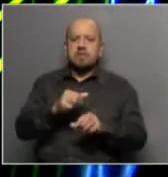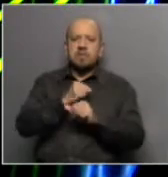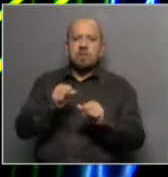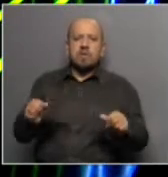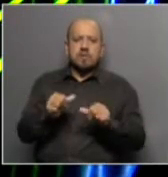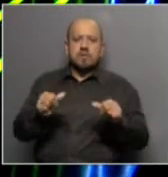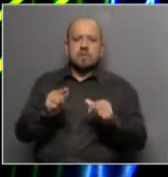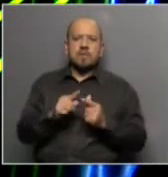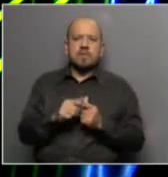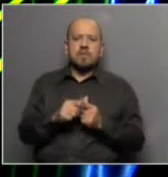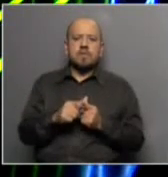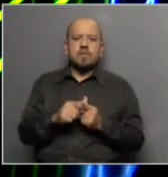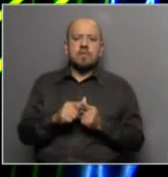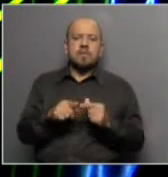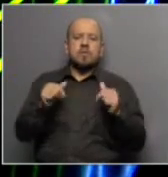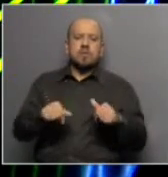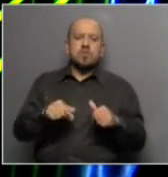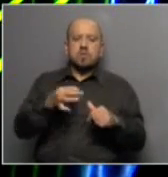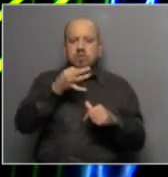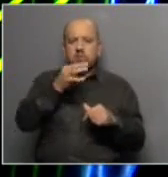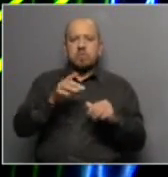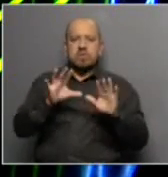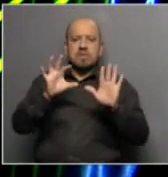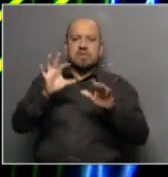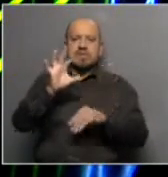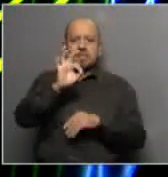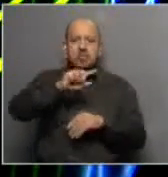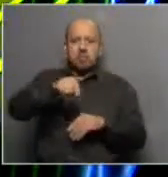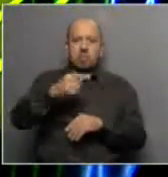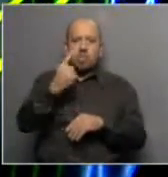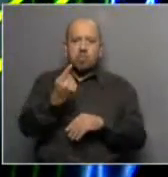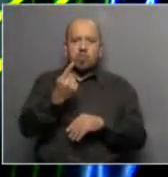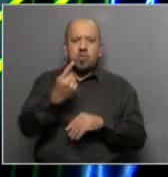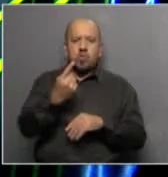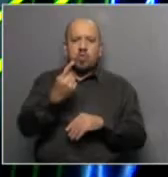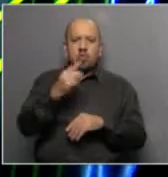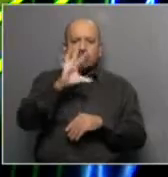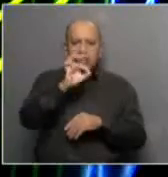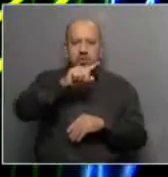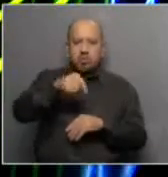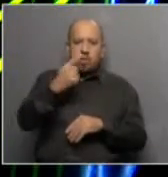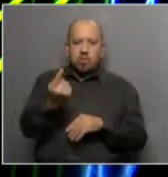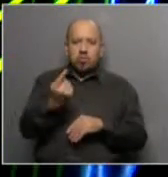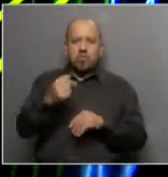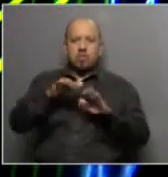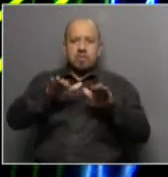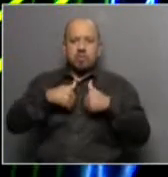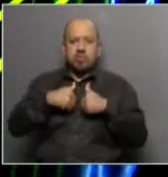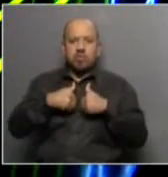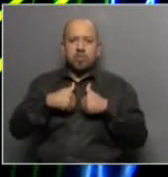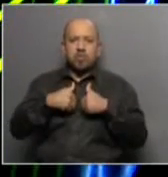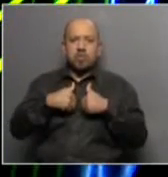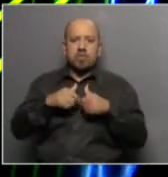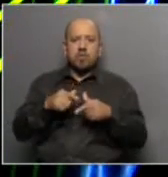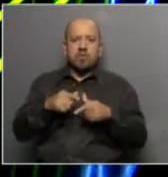Miren. Nosotros decimos que afectando el 0,1 del impuesto al patrimonio a las grandes fortunas, 0,1. No, ya dijeron que no,